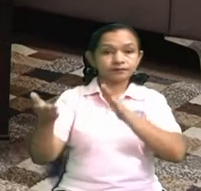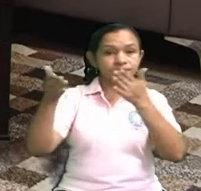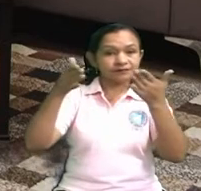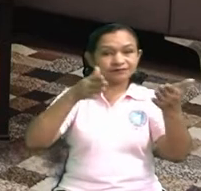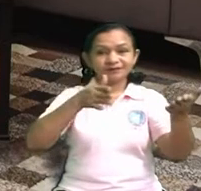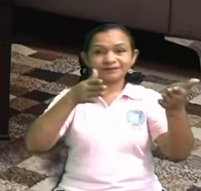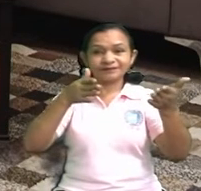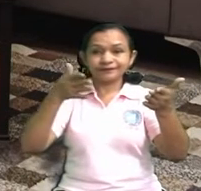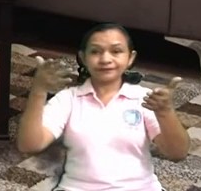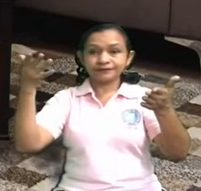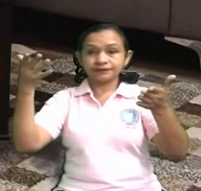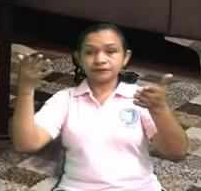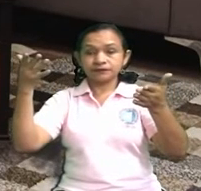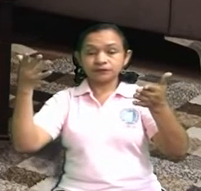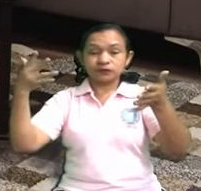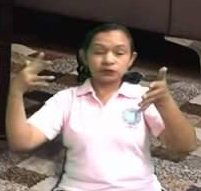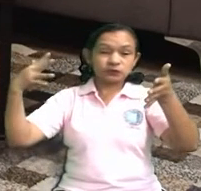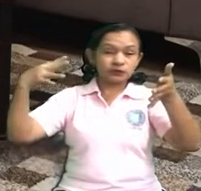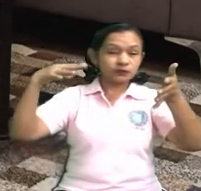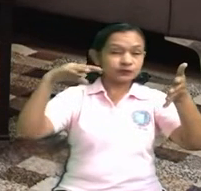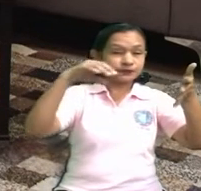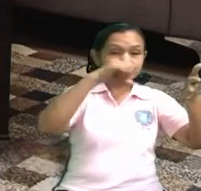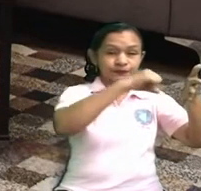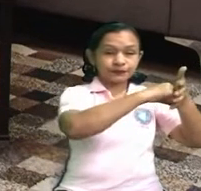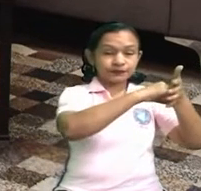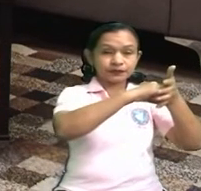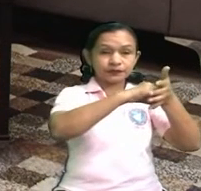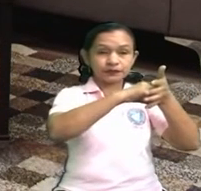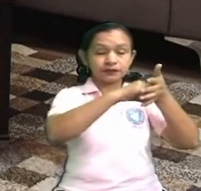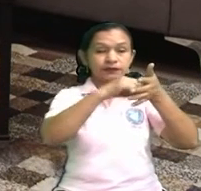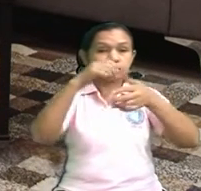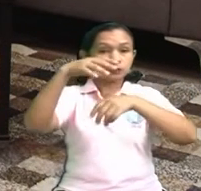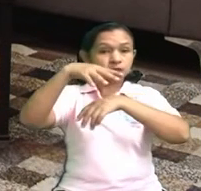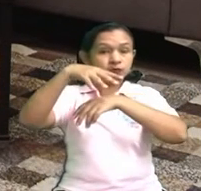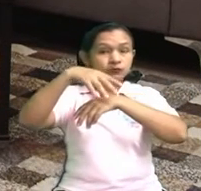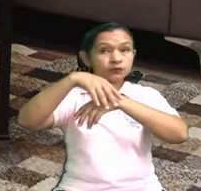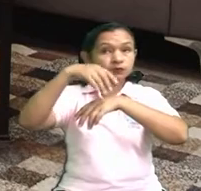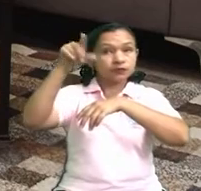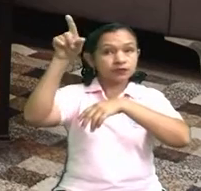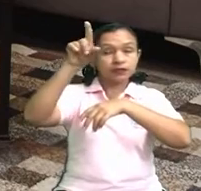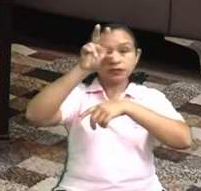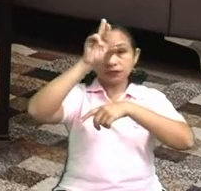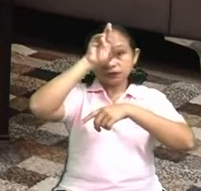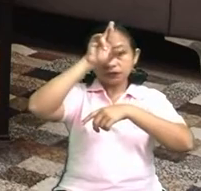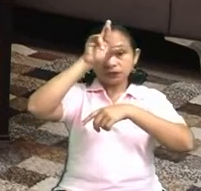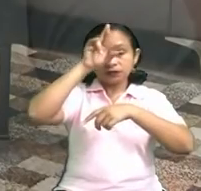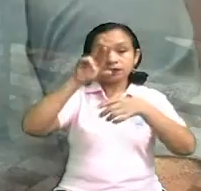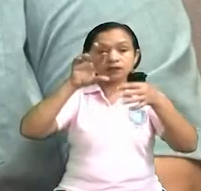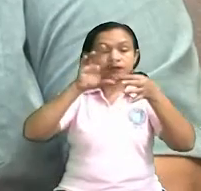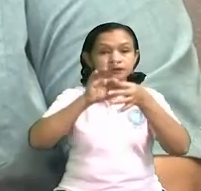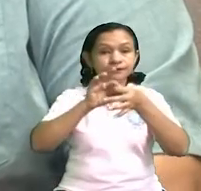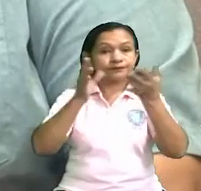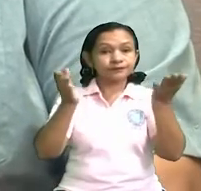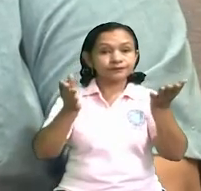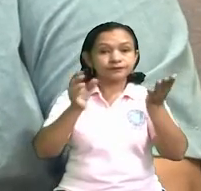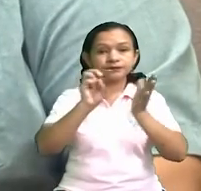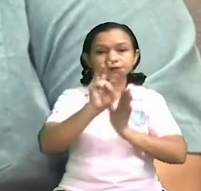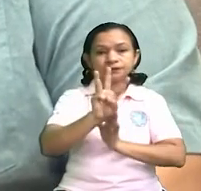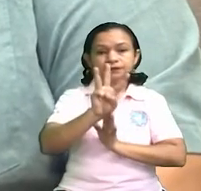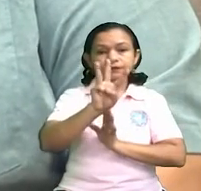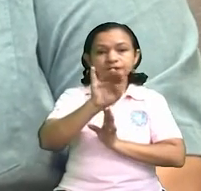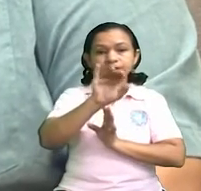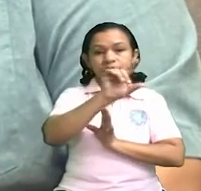accidente de tránsito en la Unión Soviética, Félix Pedro Carrillo. El comandante William